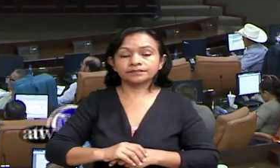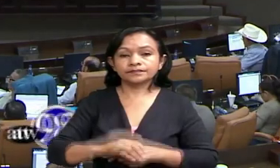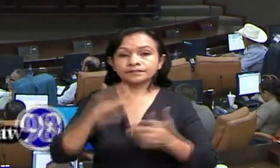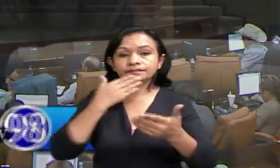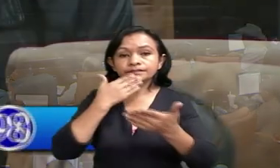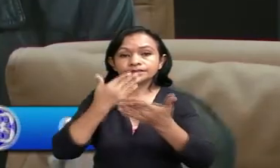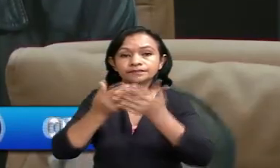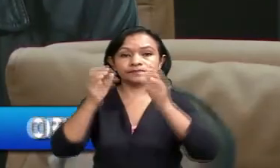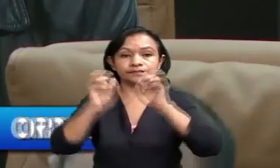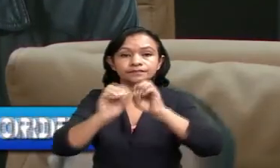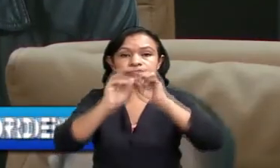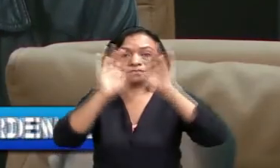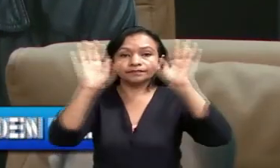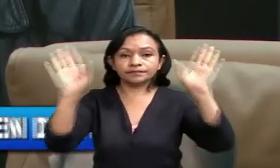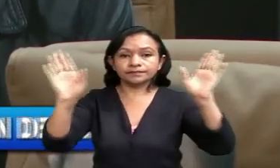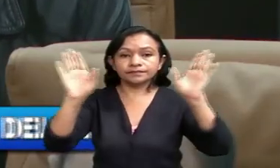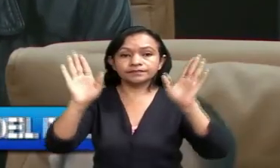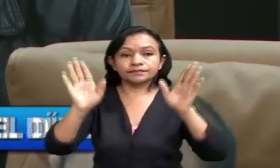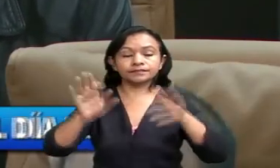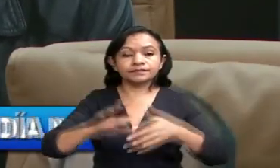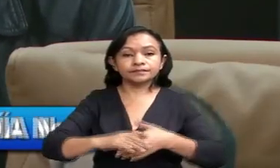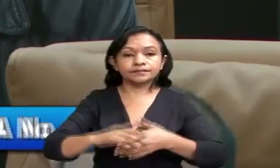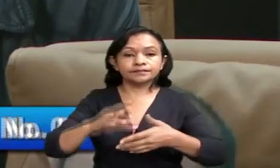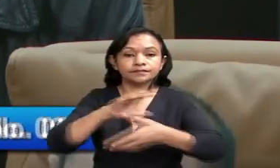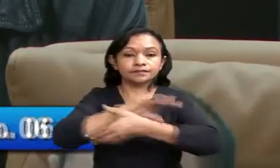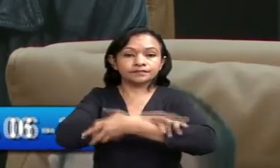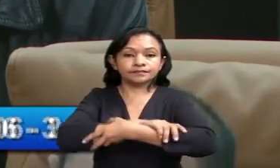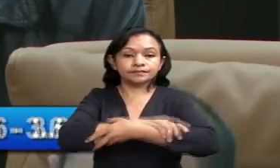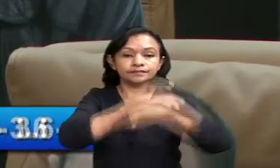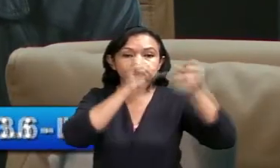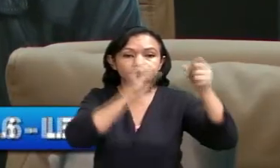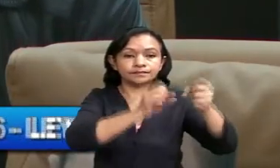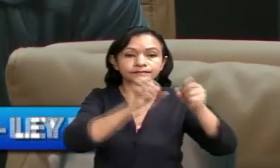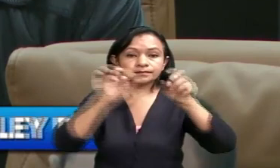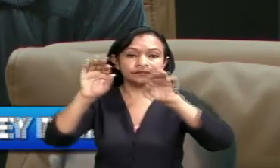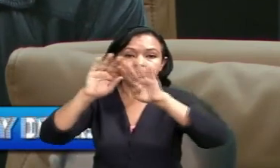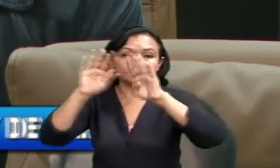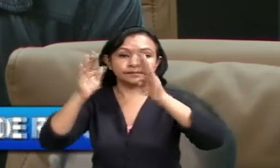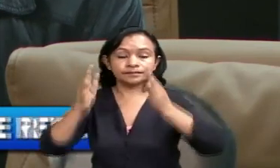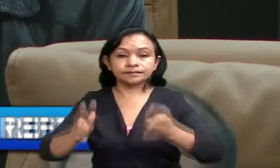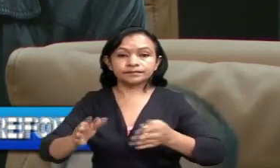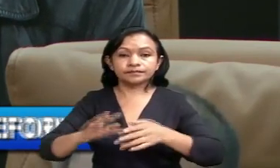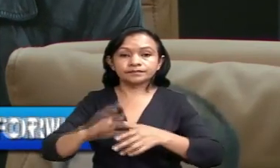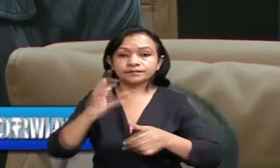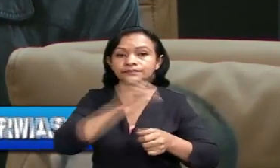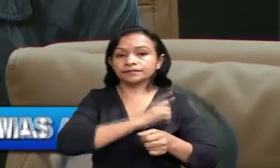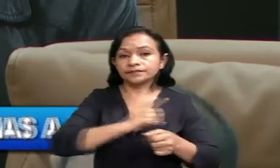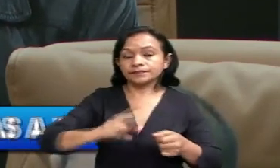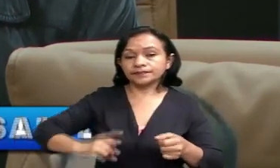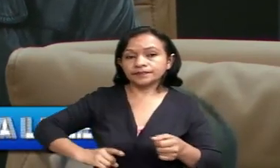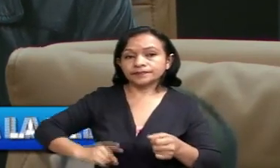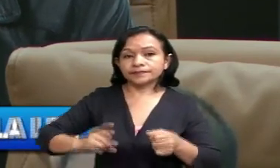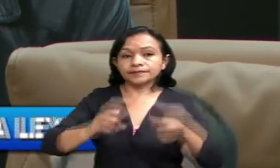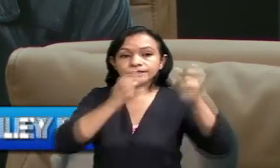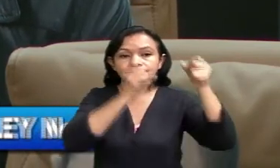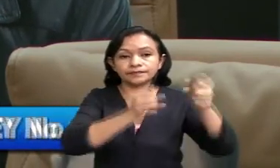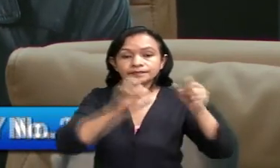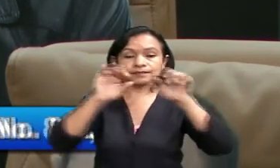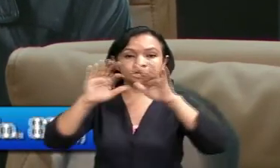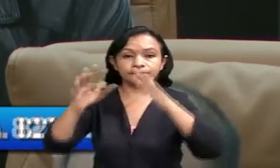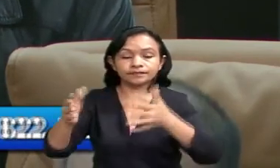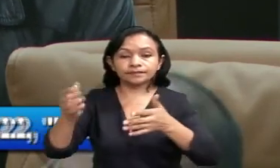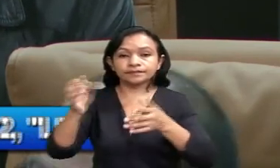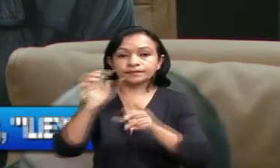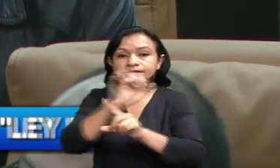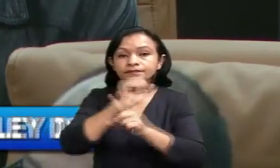Muy buenos días, compañeras y compañeros, diputadas y diputados de esta